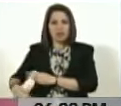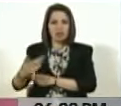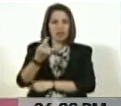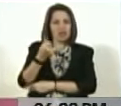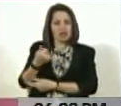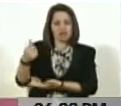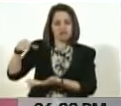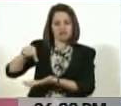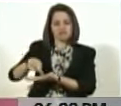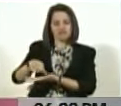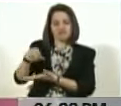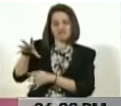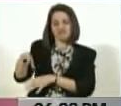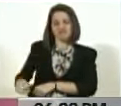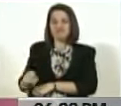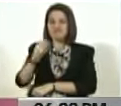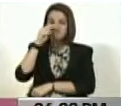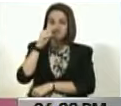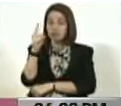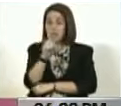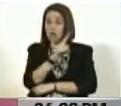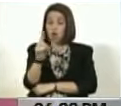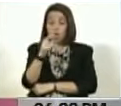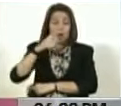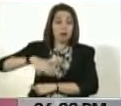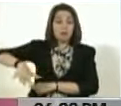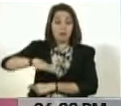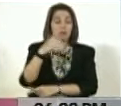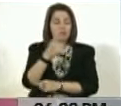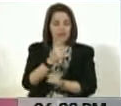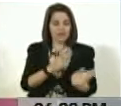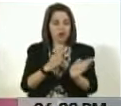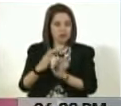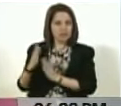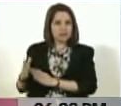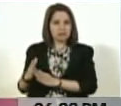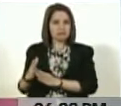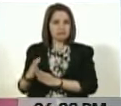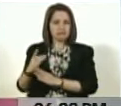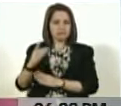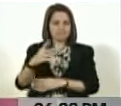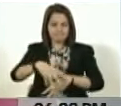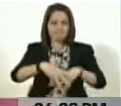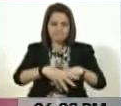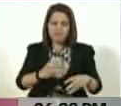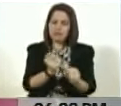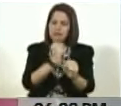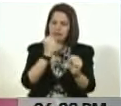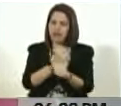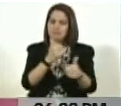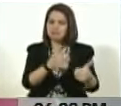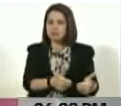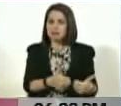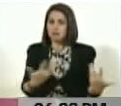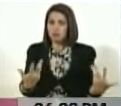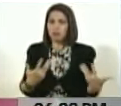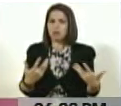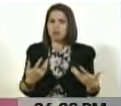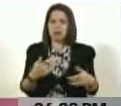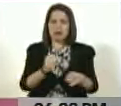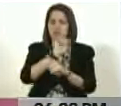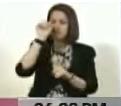nosotros creemos fielmente que mientras nuestro pueblo esté organizado, vamos a poder superar todos los embates en que nos quiere llevar la